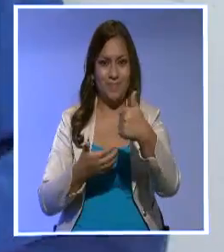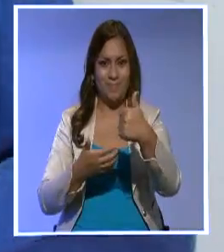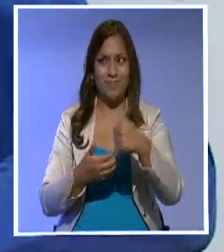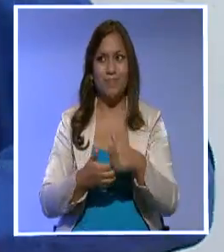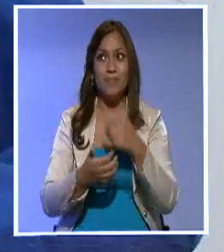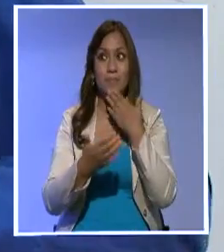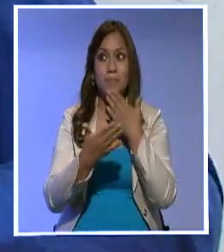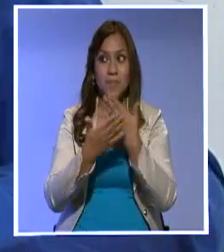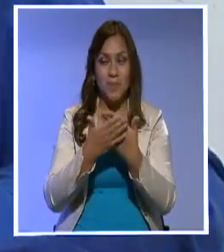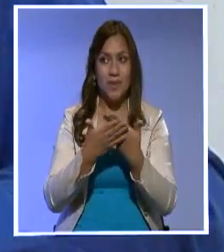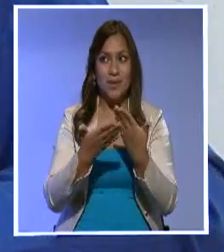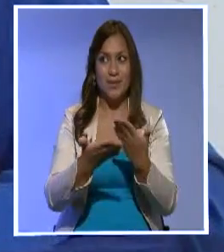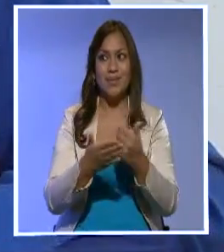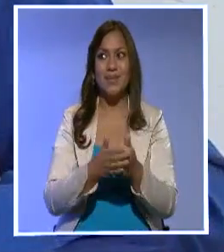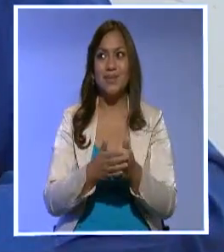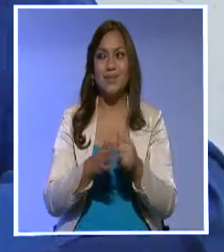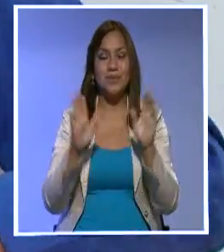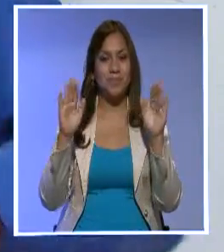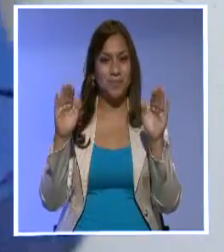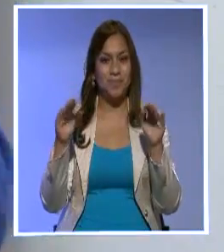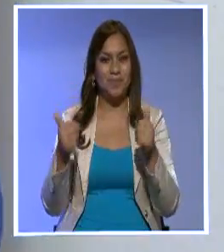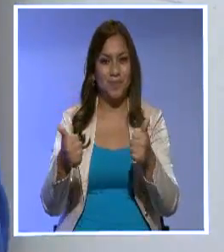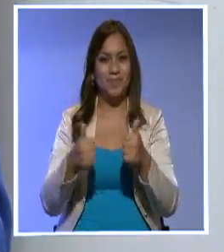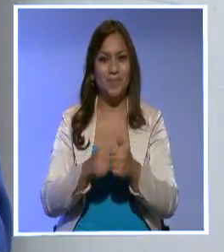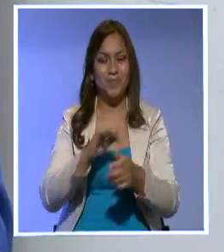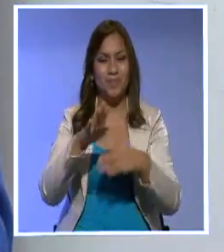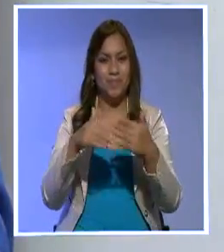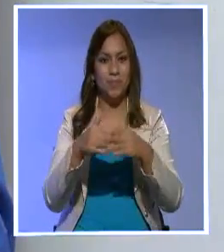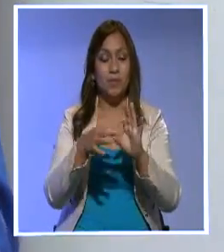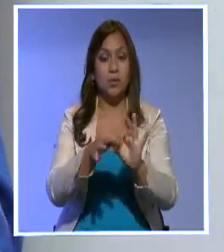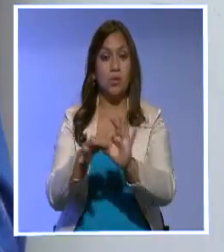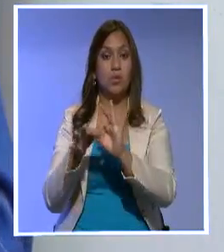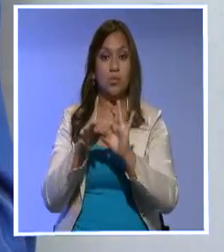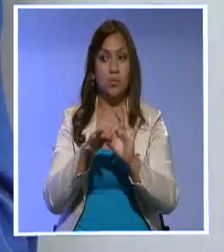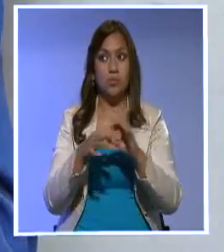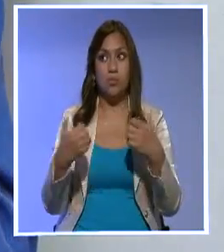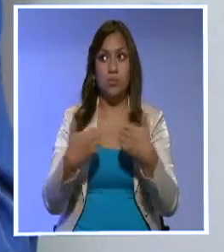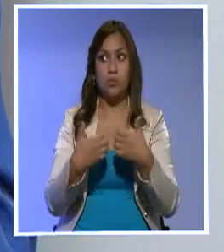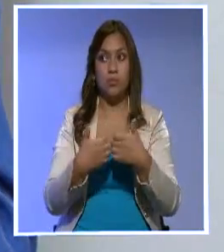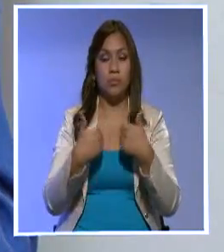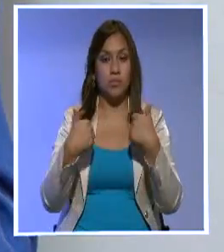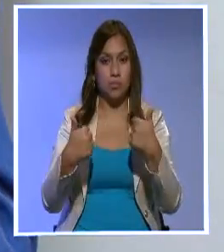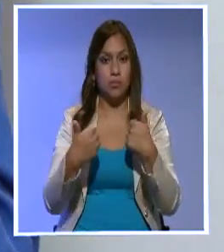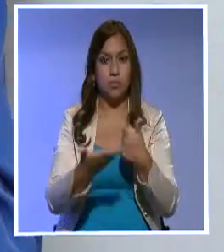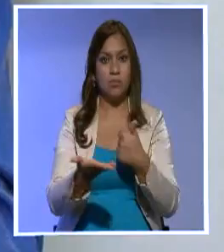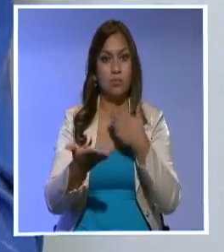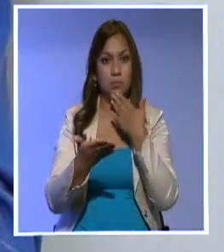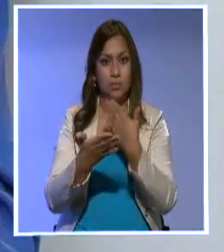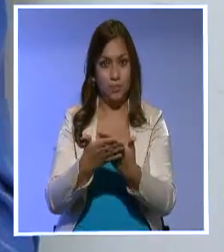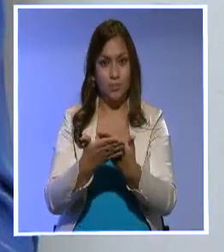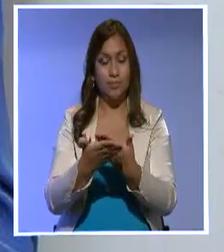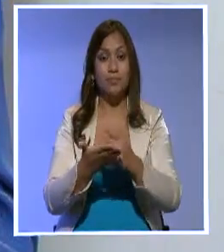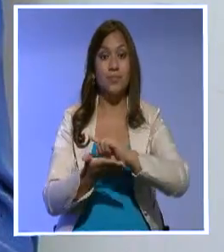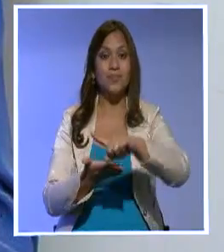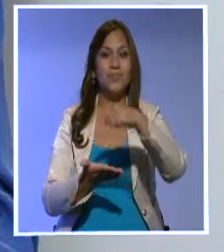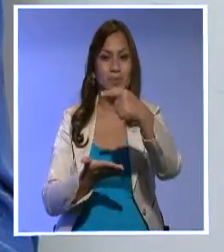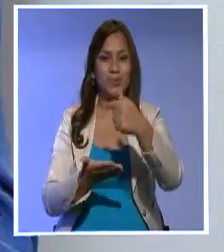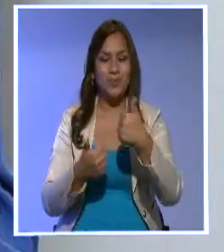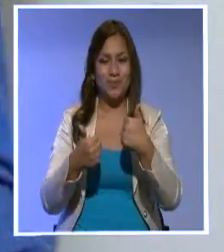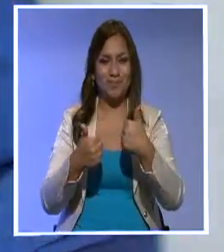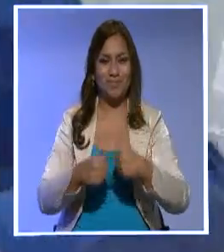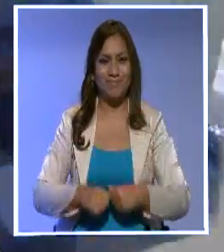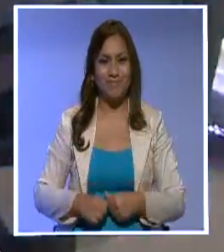por su mensaje presidenta gabriela 12 cita al guano lema y a todos nuestros compañeros y compañeras que trabajan en los medios legislativos ser hasta la próxima